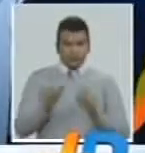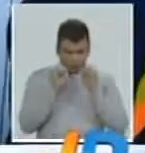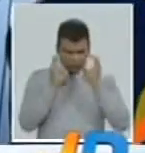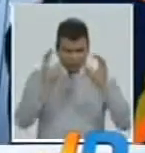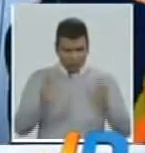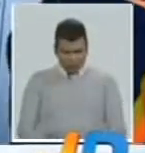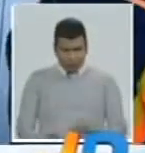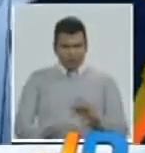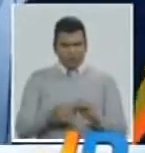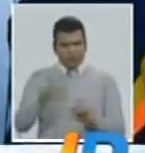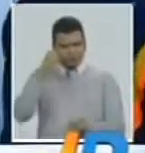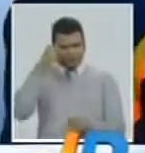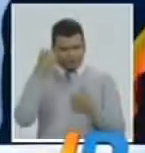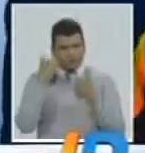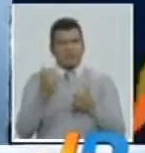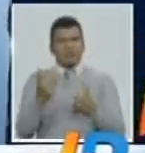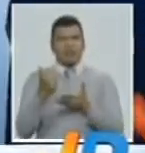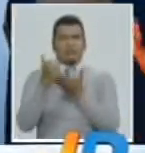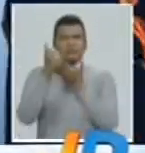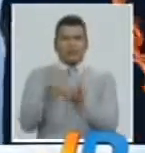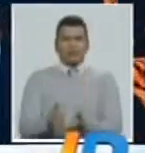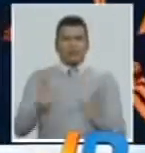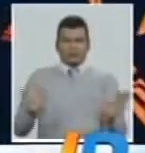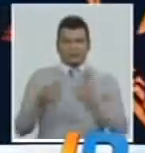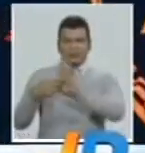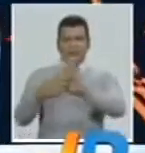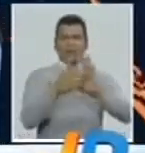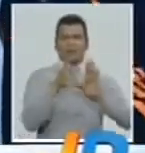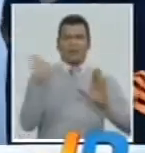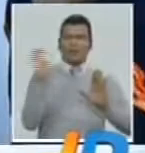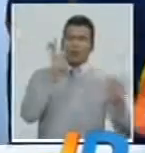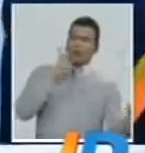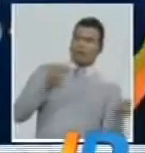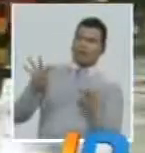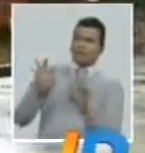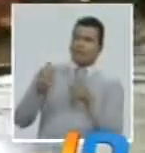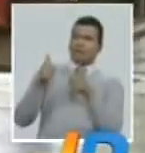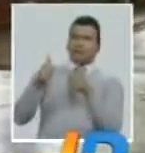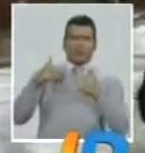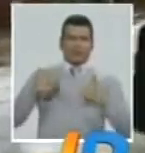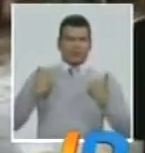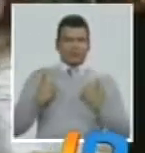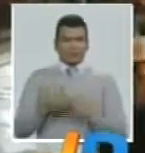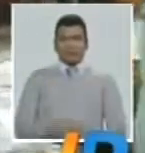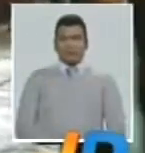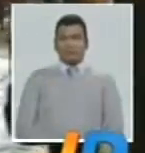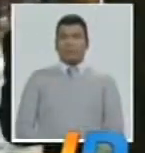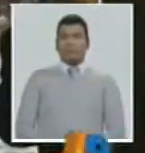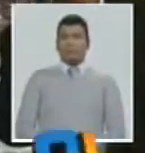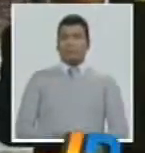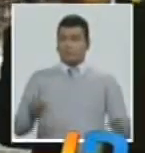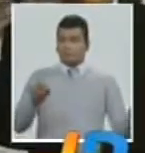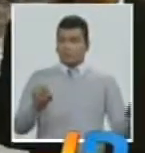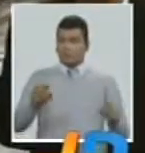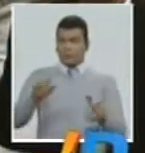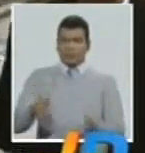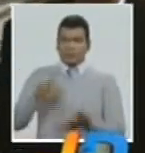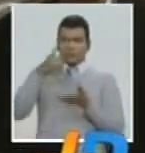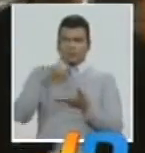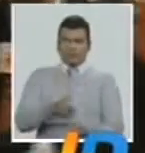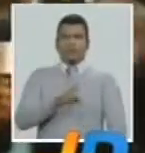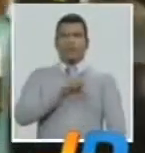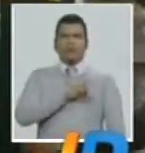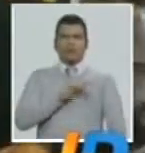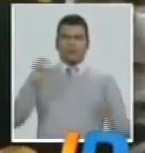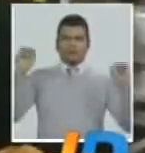físicamente y psicológicamente para dar siempre lo mejor y que el pueblo colombiano pueda disfrutar, ¿no? Se cumplió la Copa Santiago de Cali, que